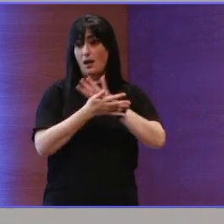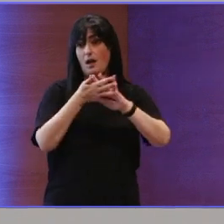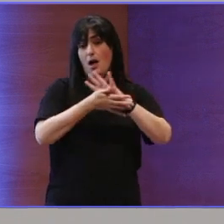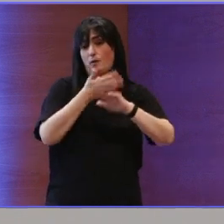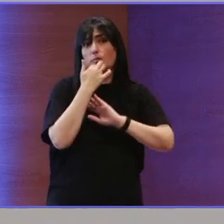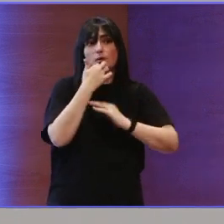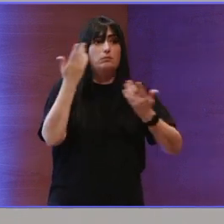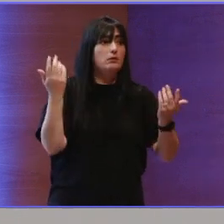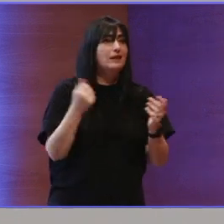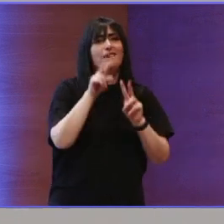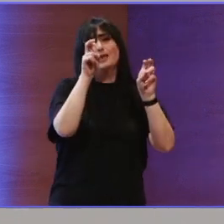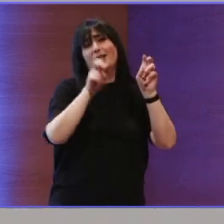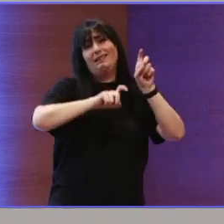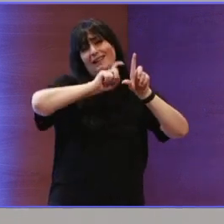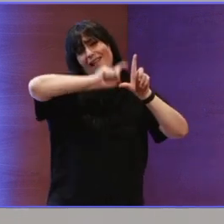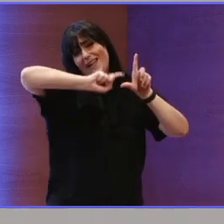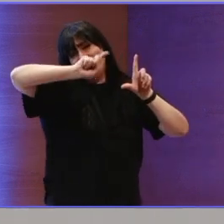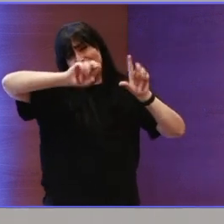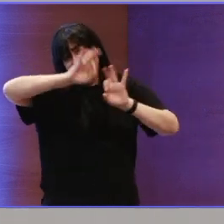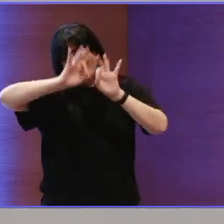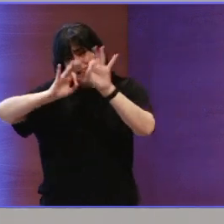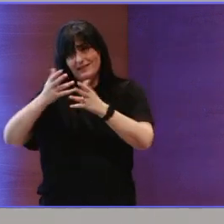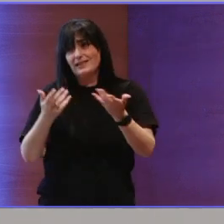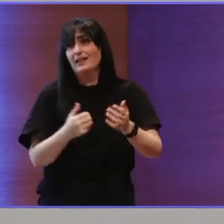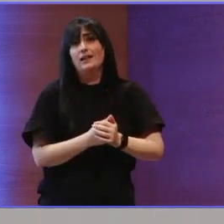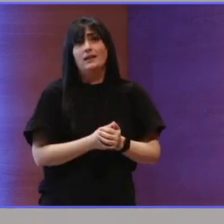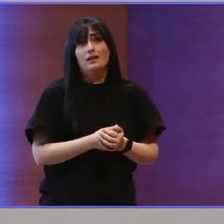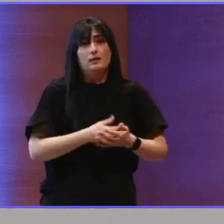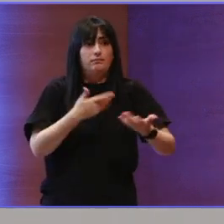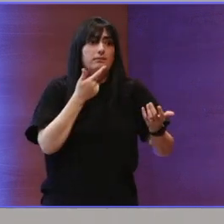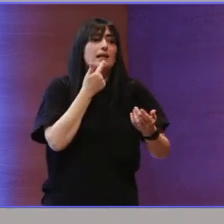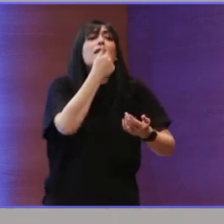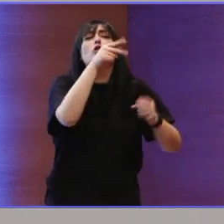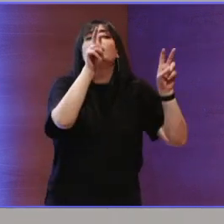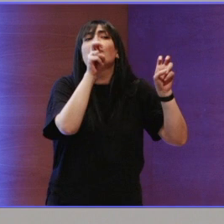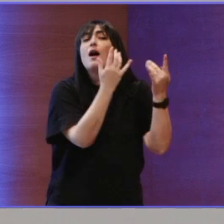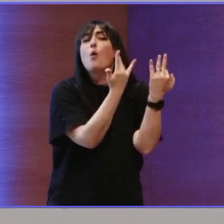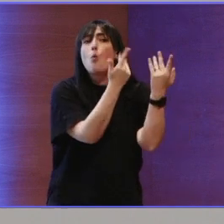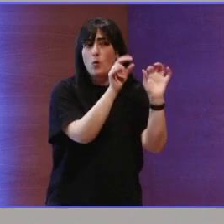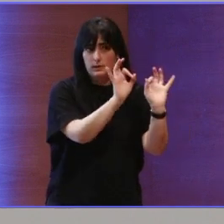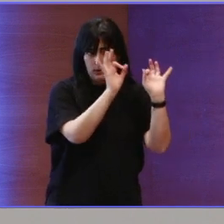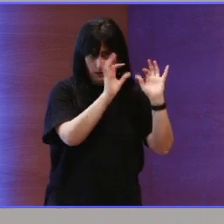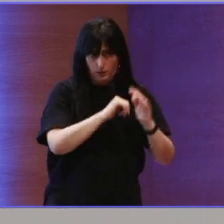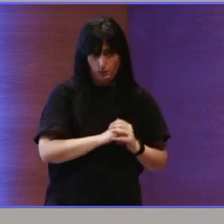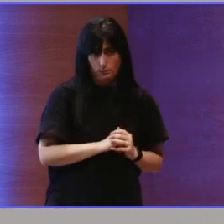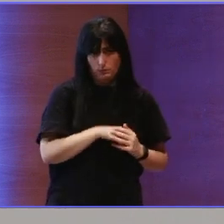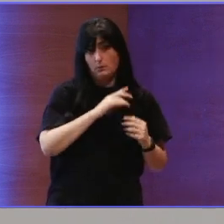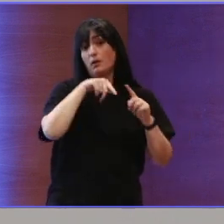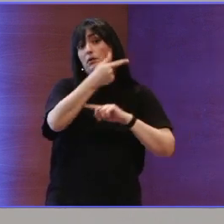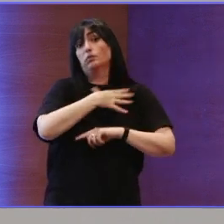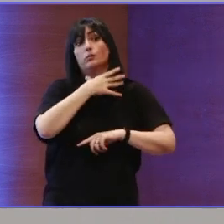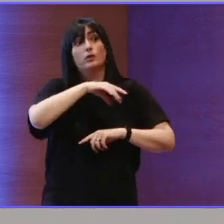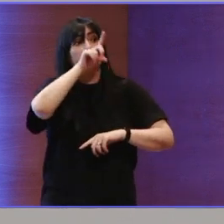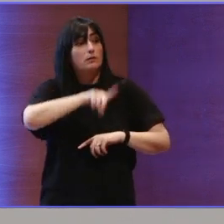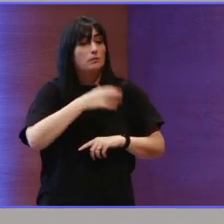todas las fuentes estadísticas también entonces hay mucha información y hablo de lo cuantitativo luego podríamos a establecer Cómo